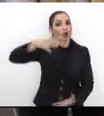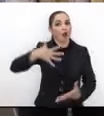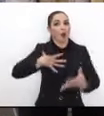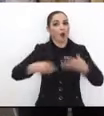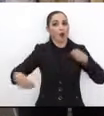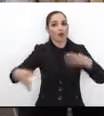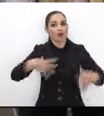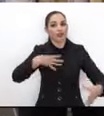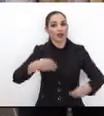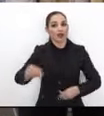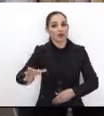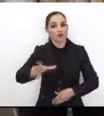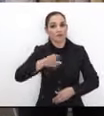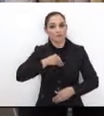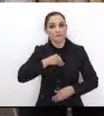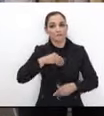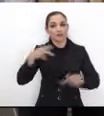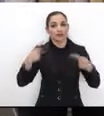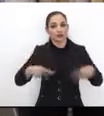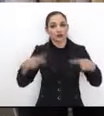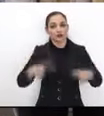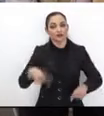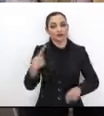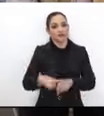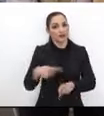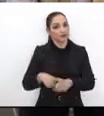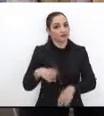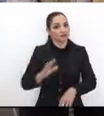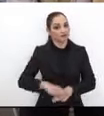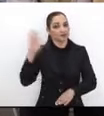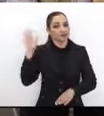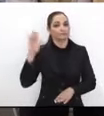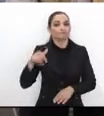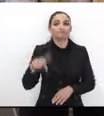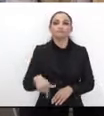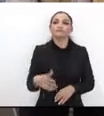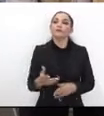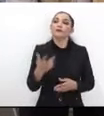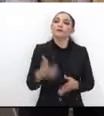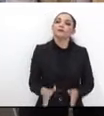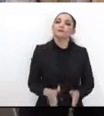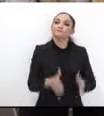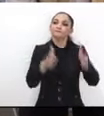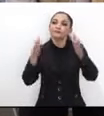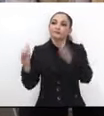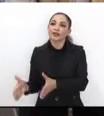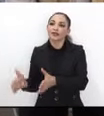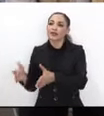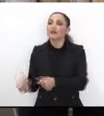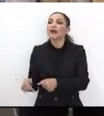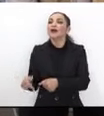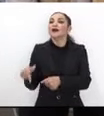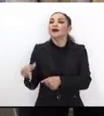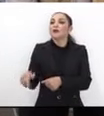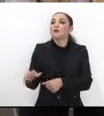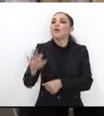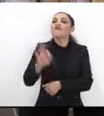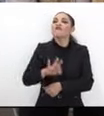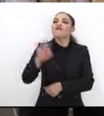eso ahorita en estas fechas, en esta etapa, con la proximidad del 10 de mayo, pues es bien